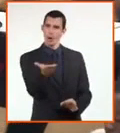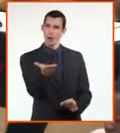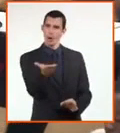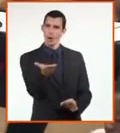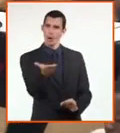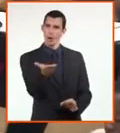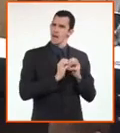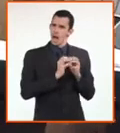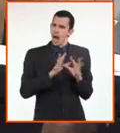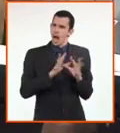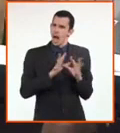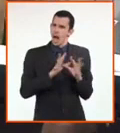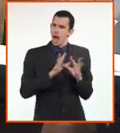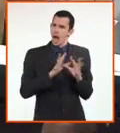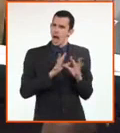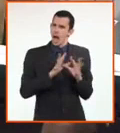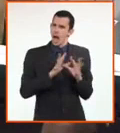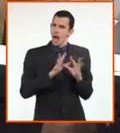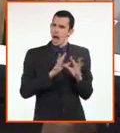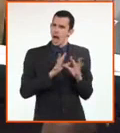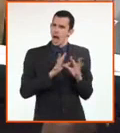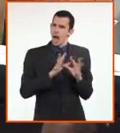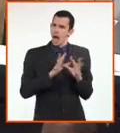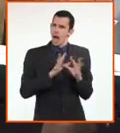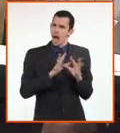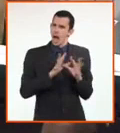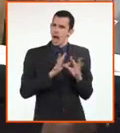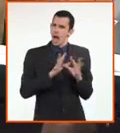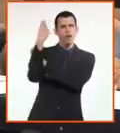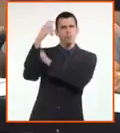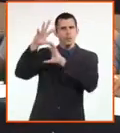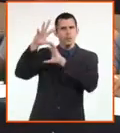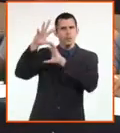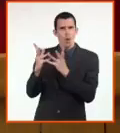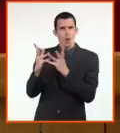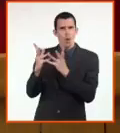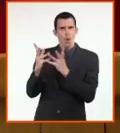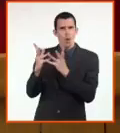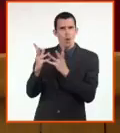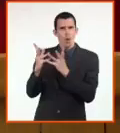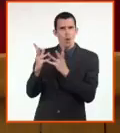su vida, su legado, su ética, para que